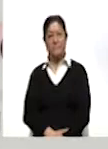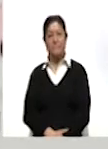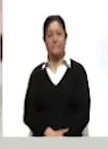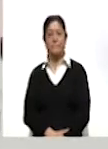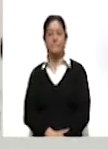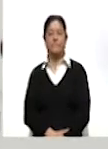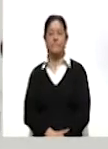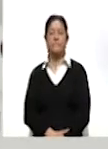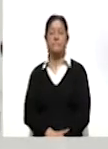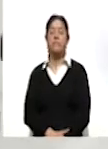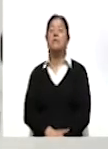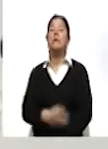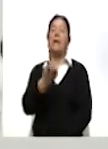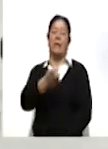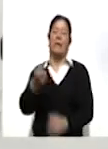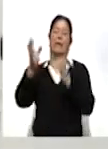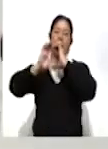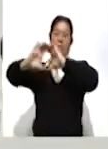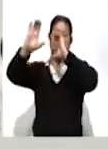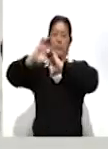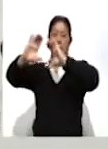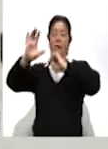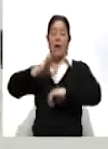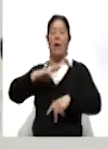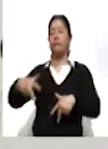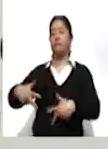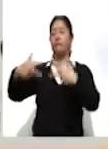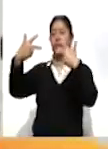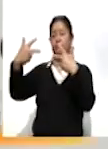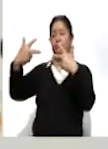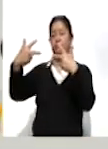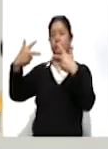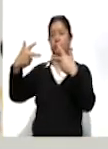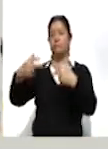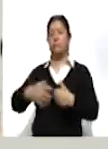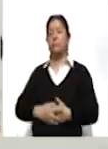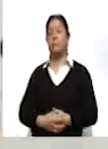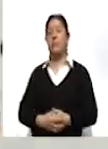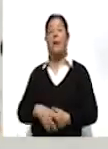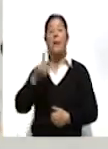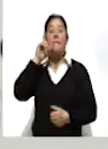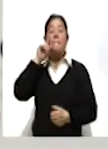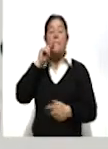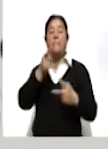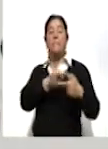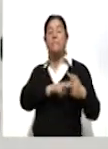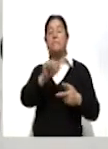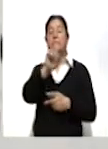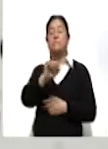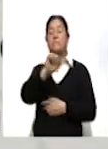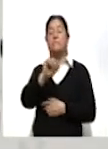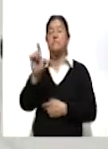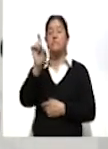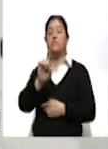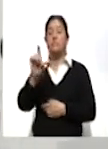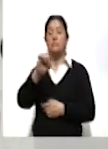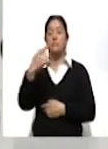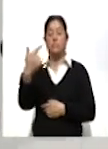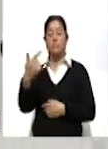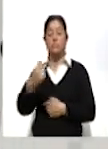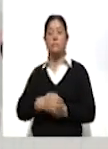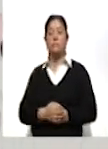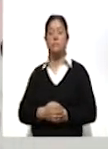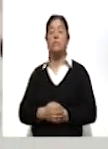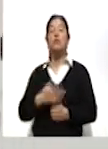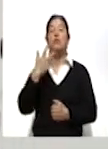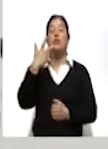en estos conciertos, ¿no? Y se van a estar transmitiendo a partir de mañana sábado, el domingo 7 y el día